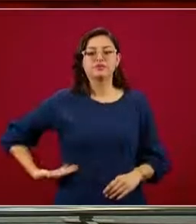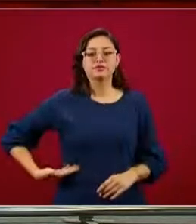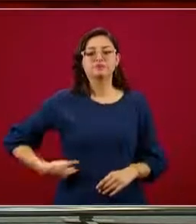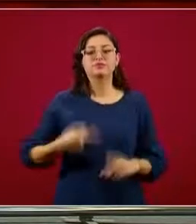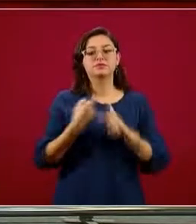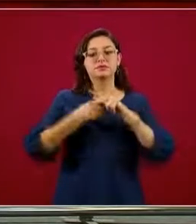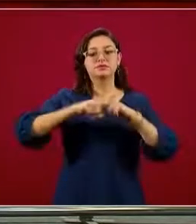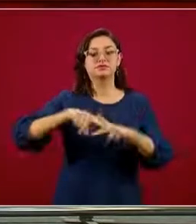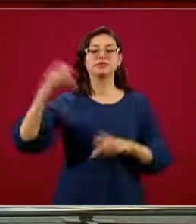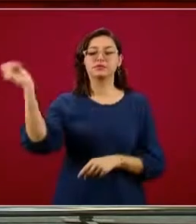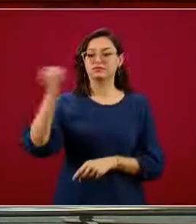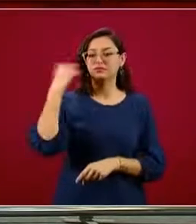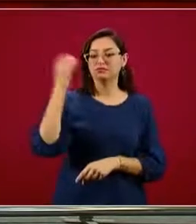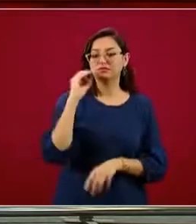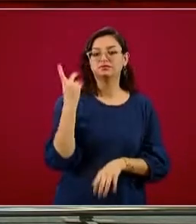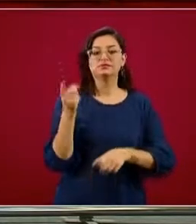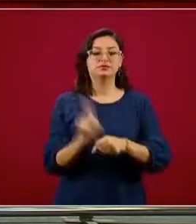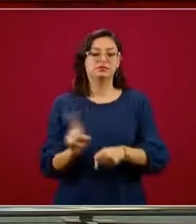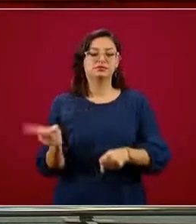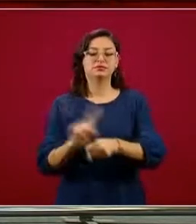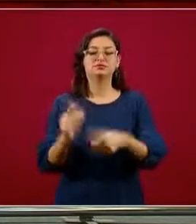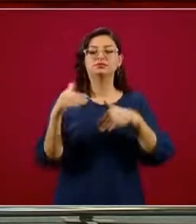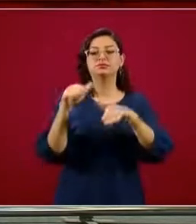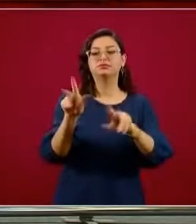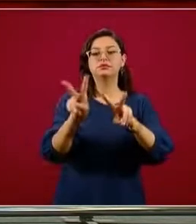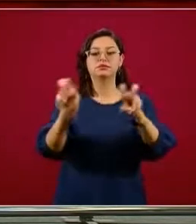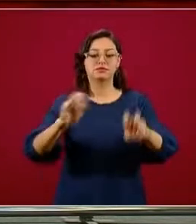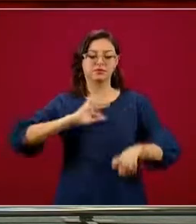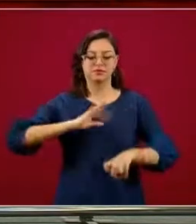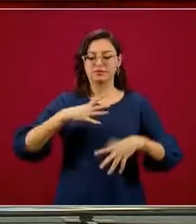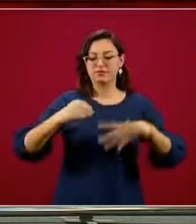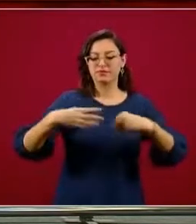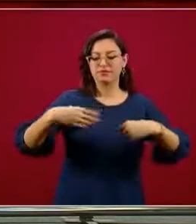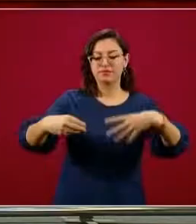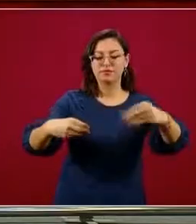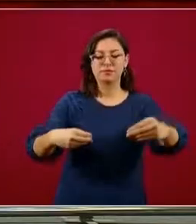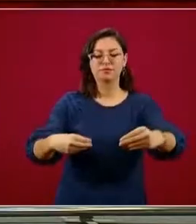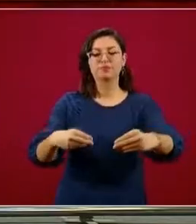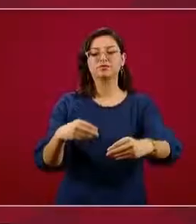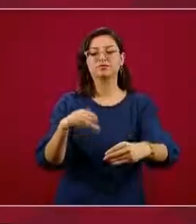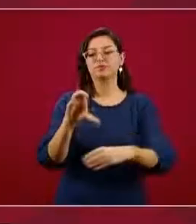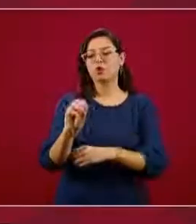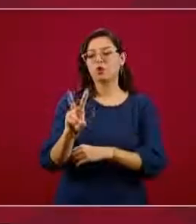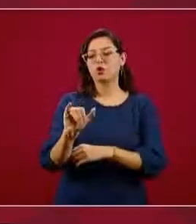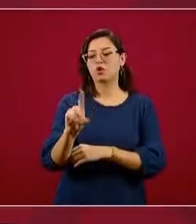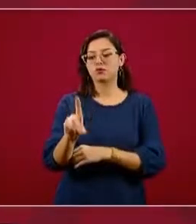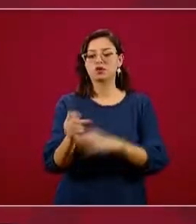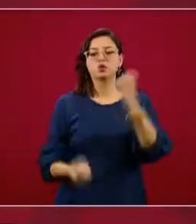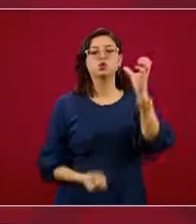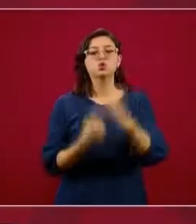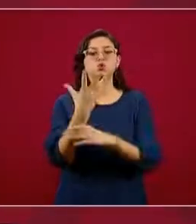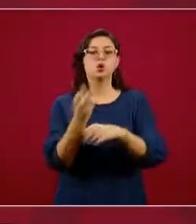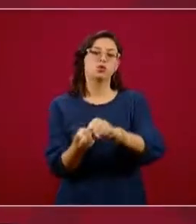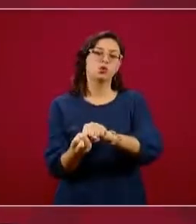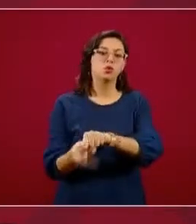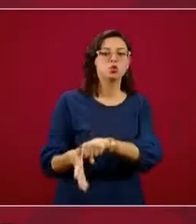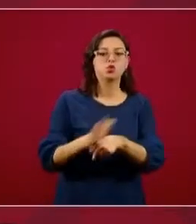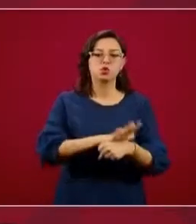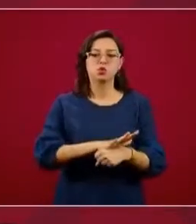la conferencia de prensa diaria sobre la situación del COVID, la pandemia de